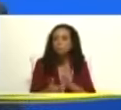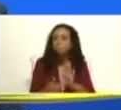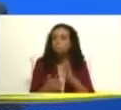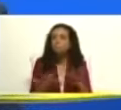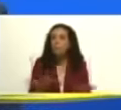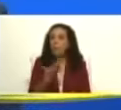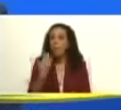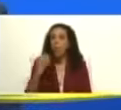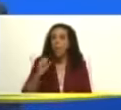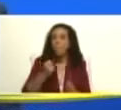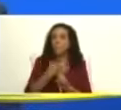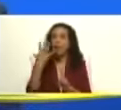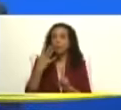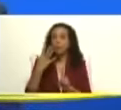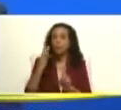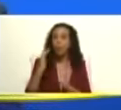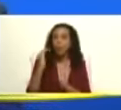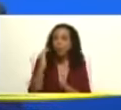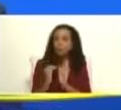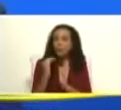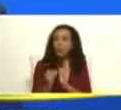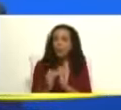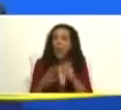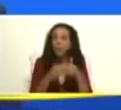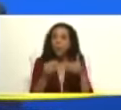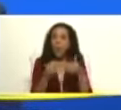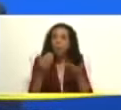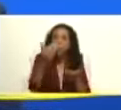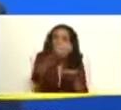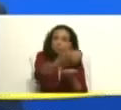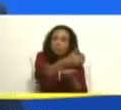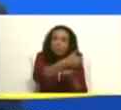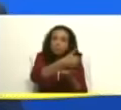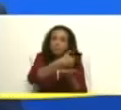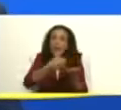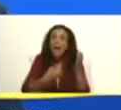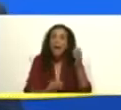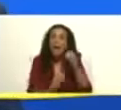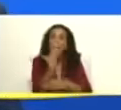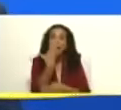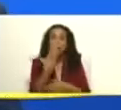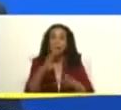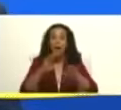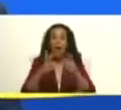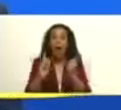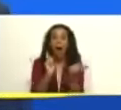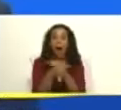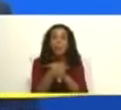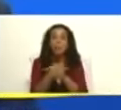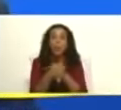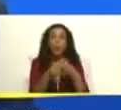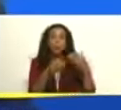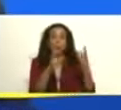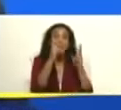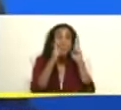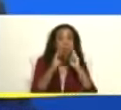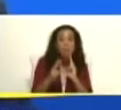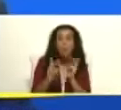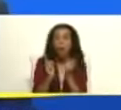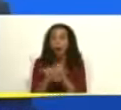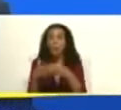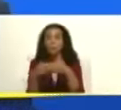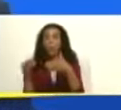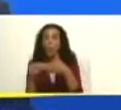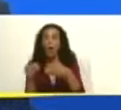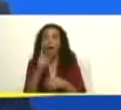el menor incremento del dólar desde que se crearon las mesas de cambio, desde el